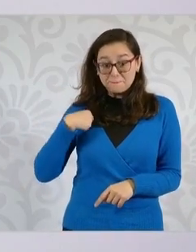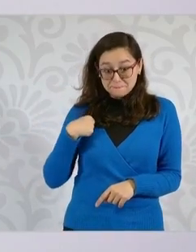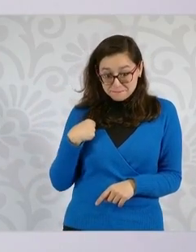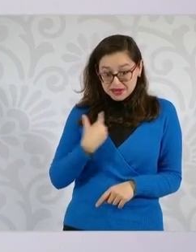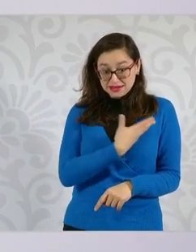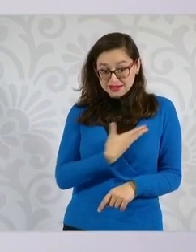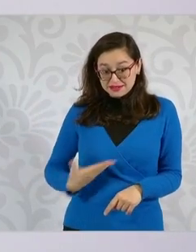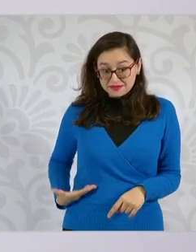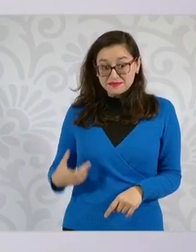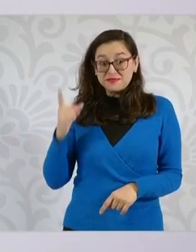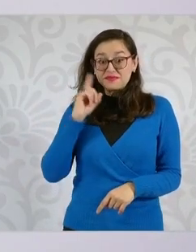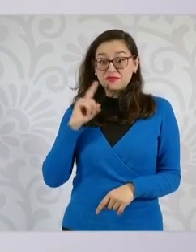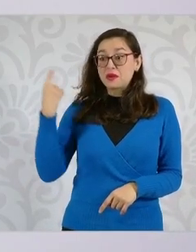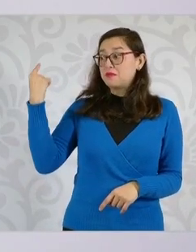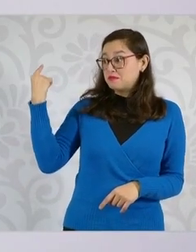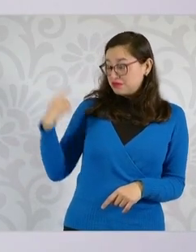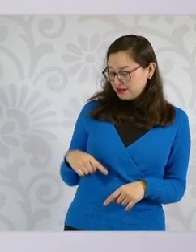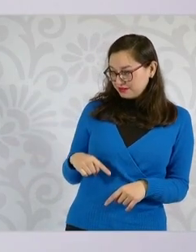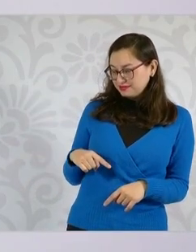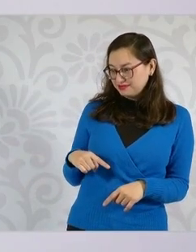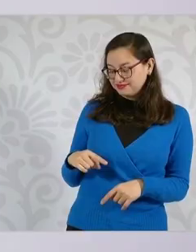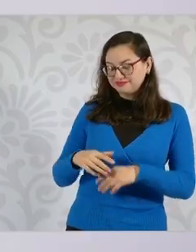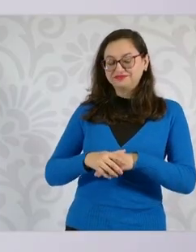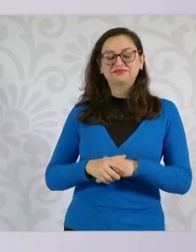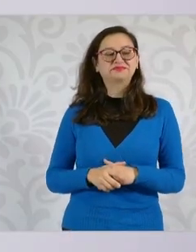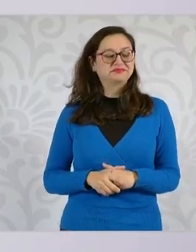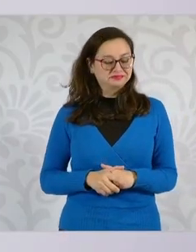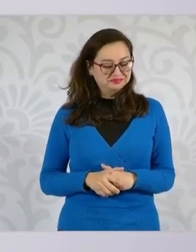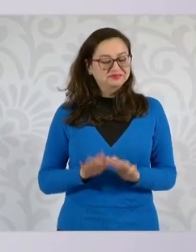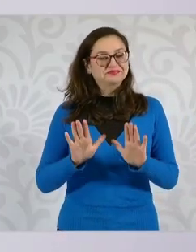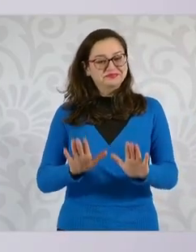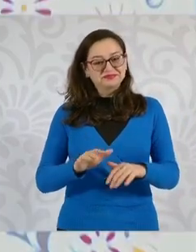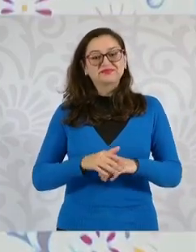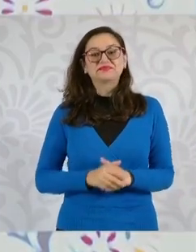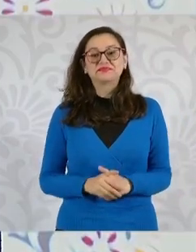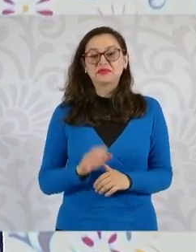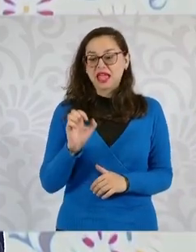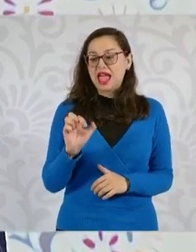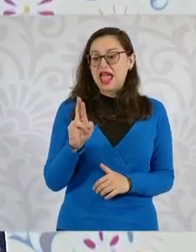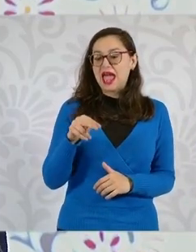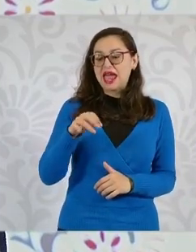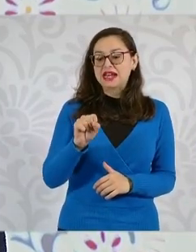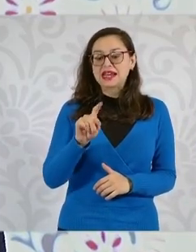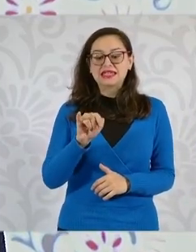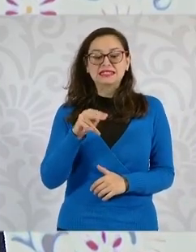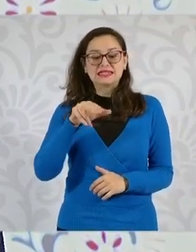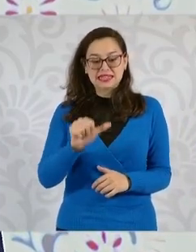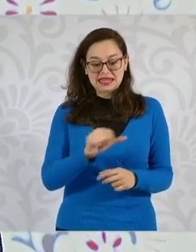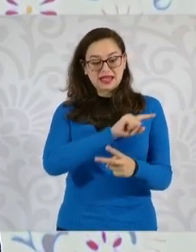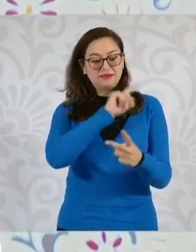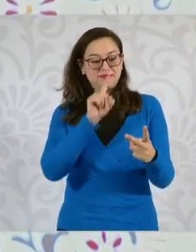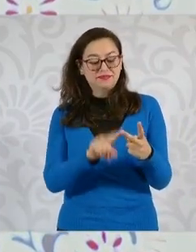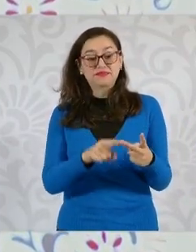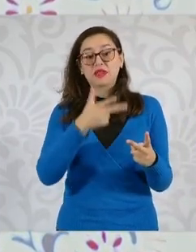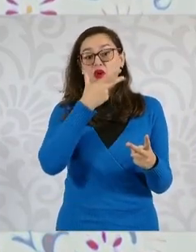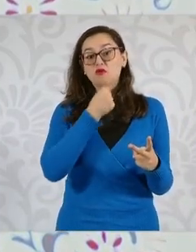Y entonces Ernestina Godoy y el ministro Saldívar van a explicar por qué no tiene sustento